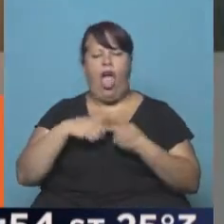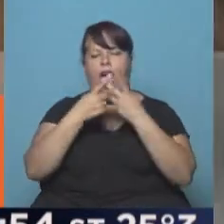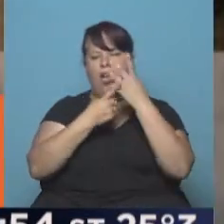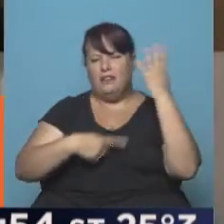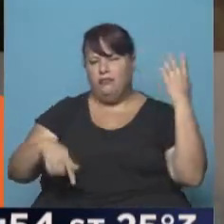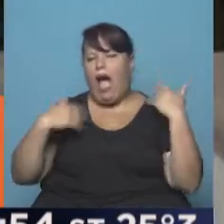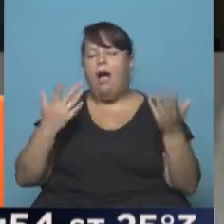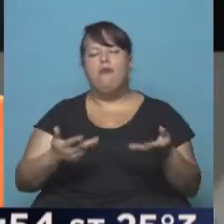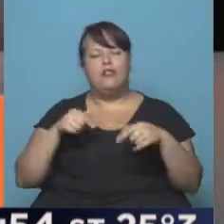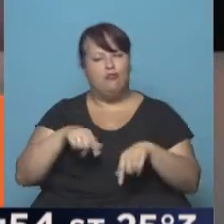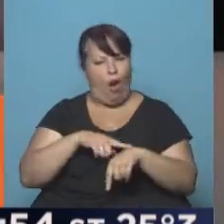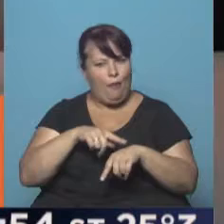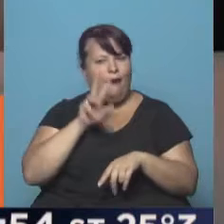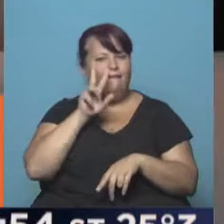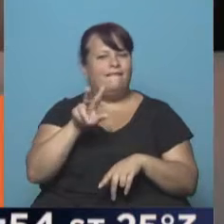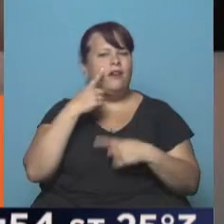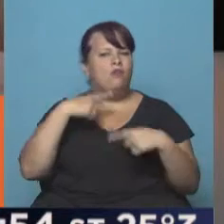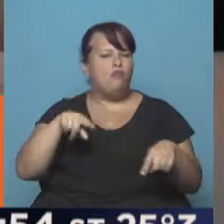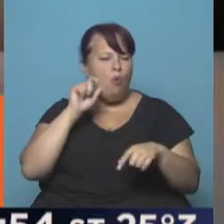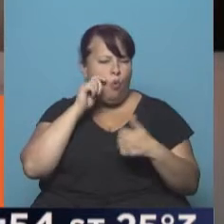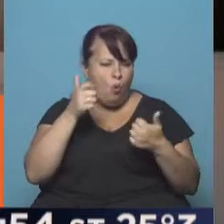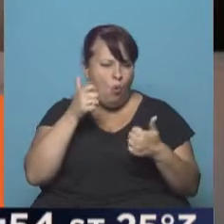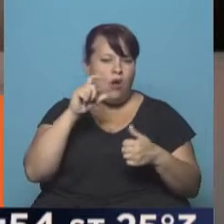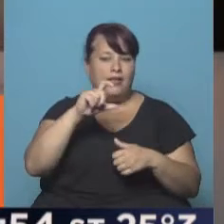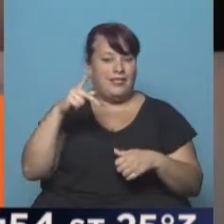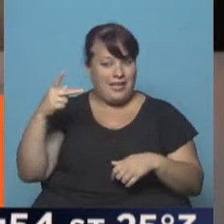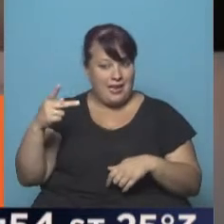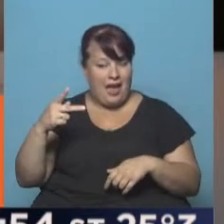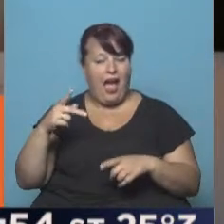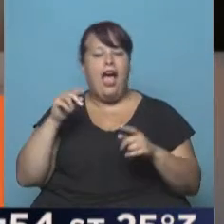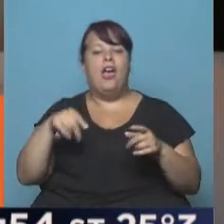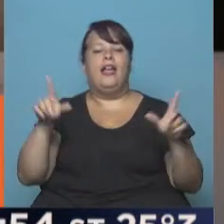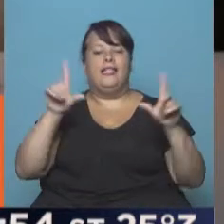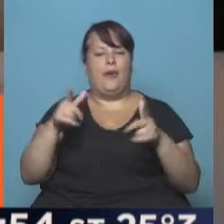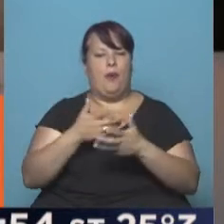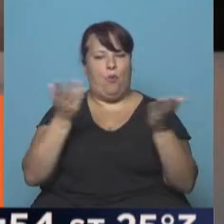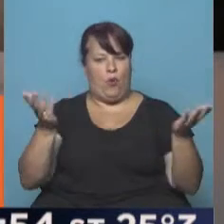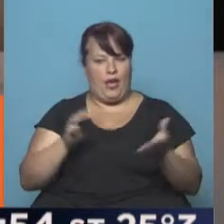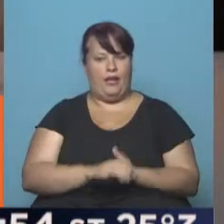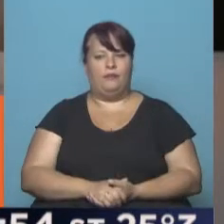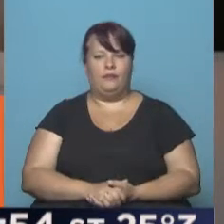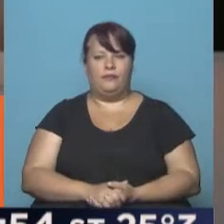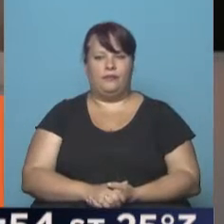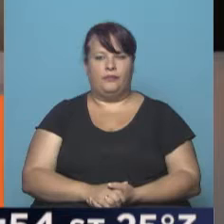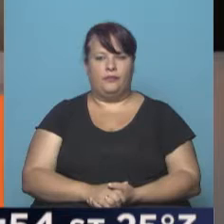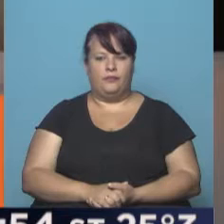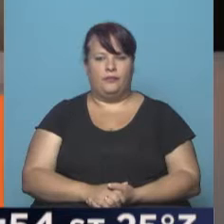gran oportunidad, entonces, para ver muy buena música desde el CCK en la pantalla de la televisión pública.